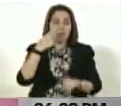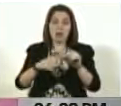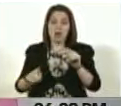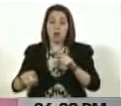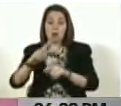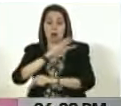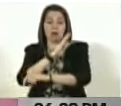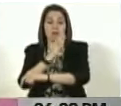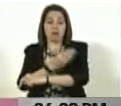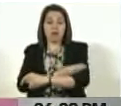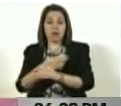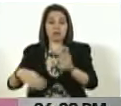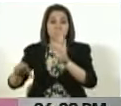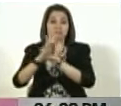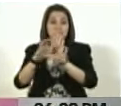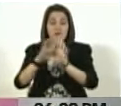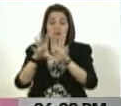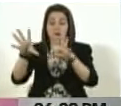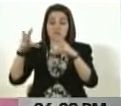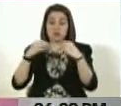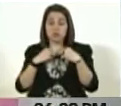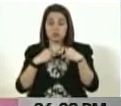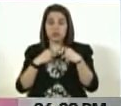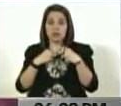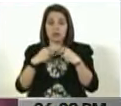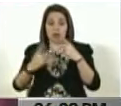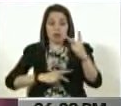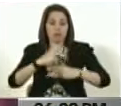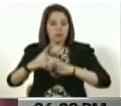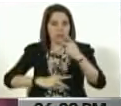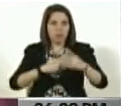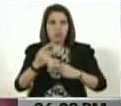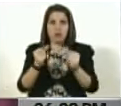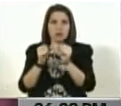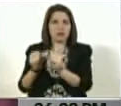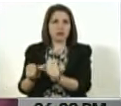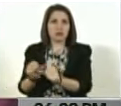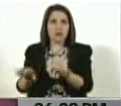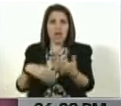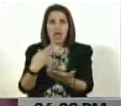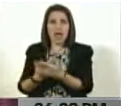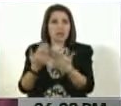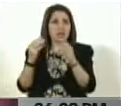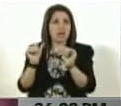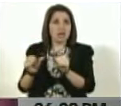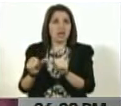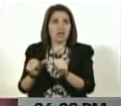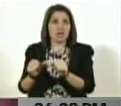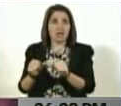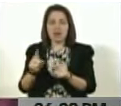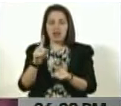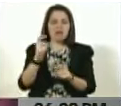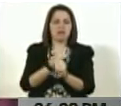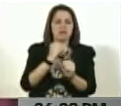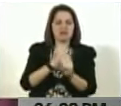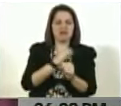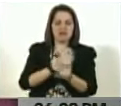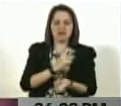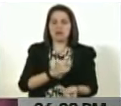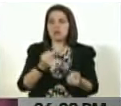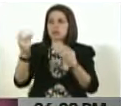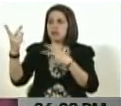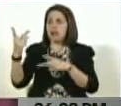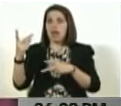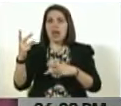constituyente, asumimos la operatividad de la panadería y nos vamos a quedar ahí en la panadería. Porque no le vamos a trabajar y después devolver eso al portugués